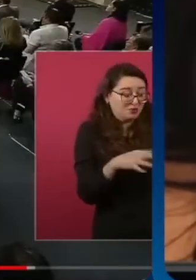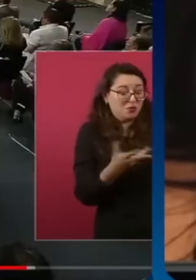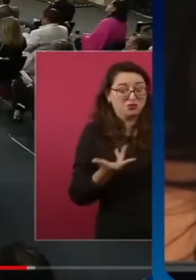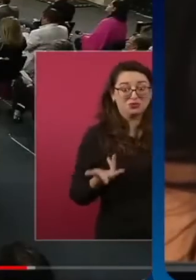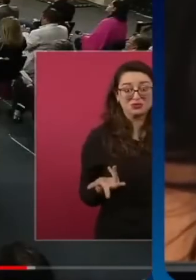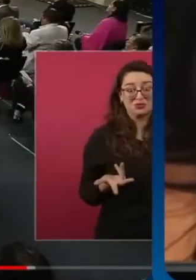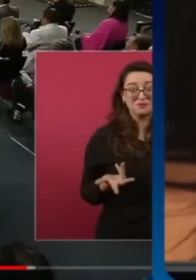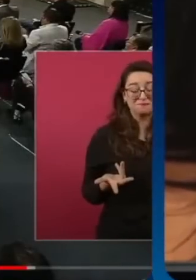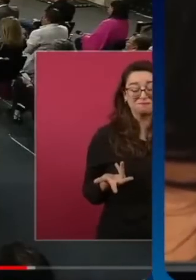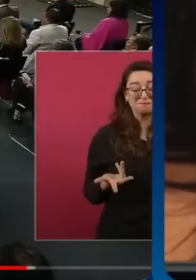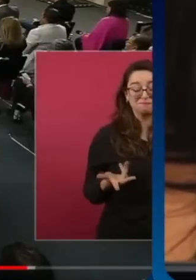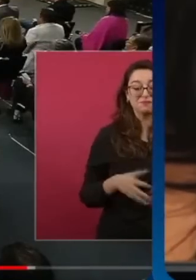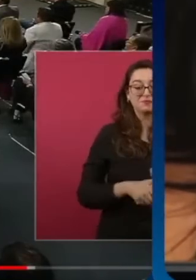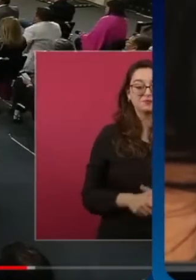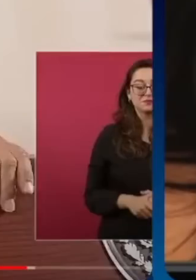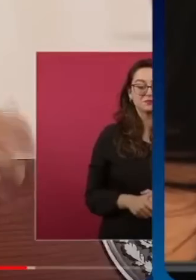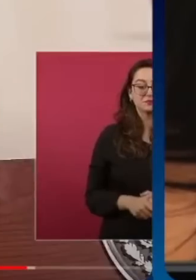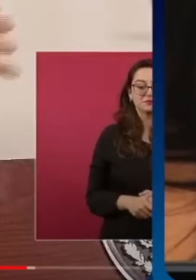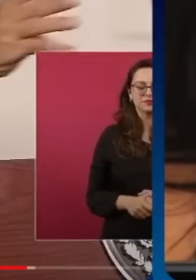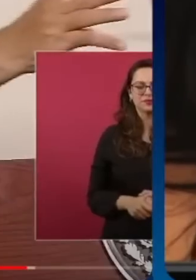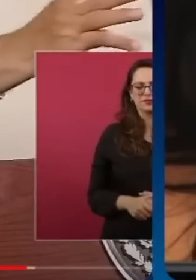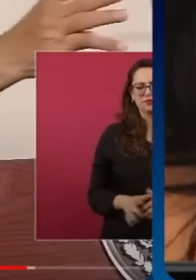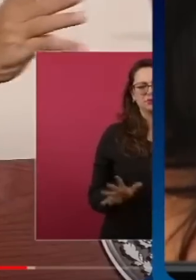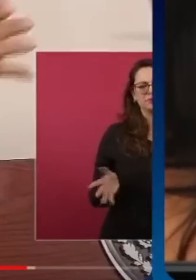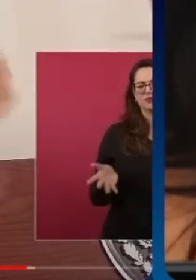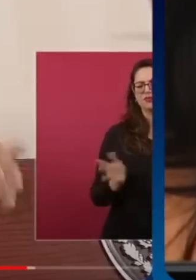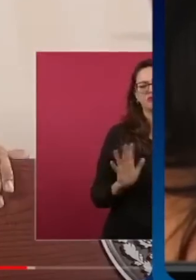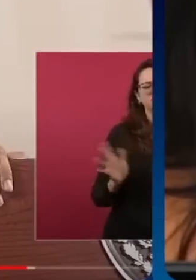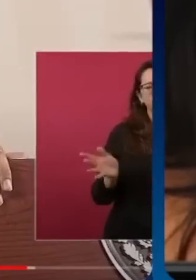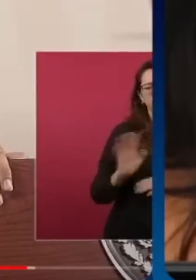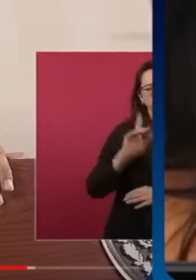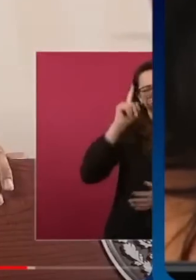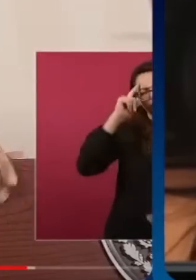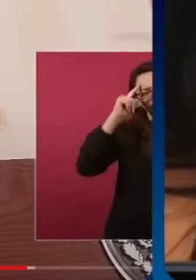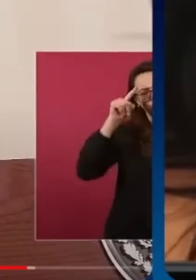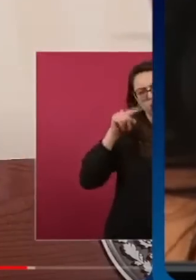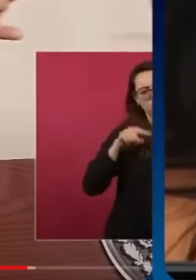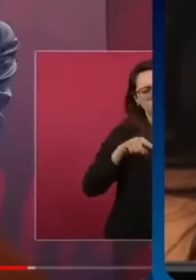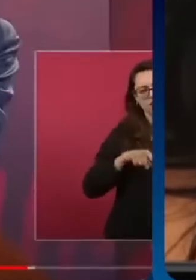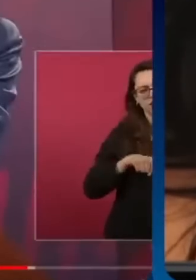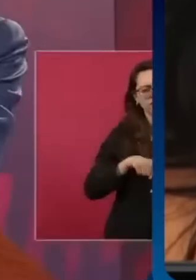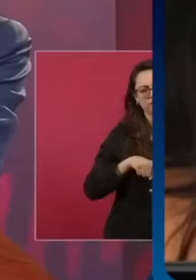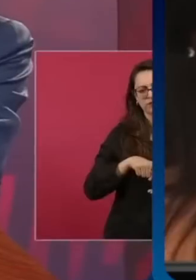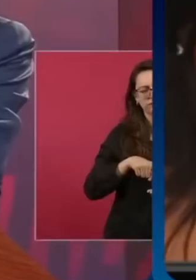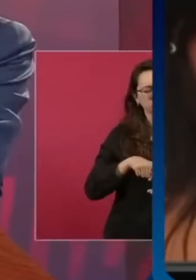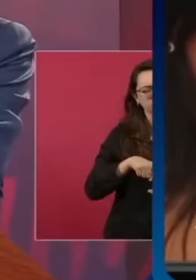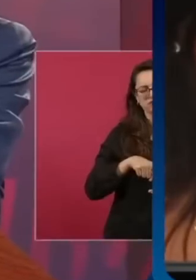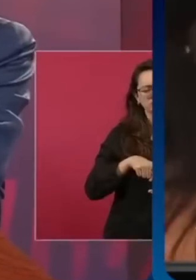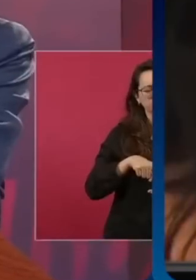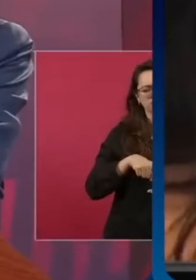Sí, pero no creo yo que ella haya estado en esas